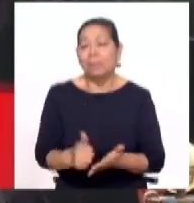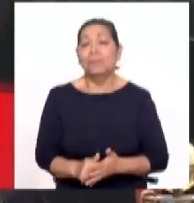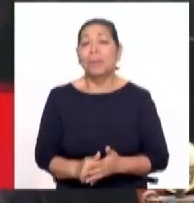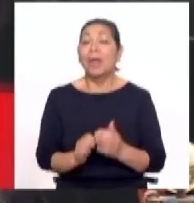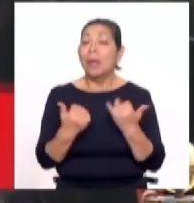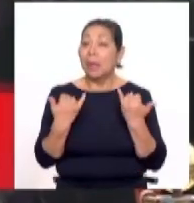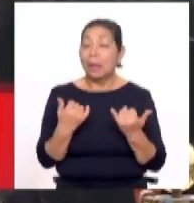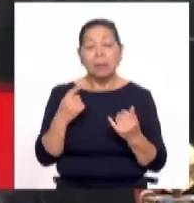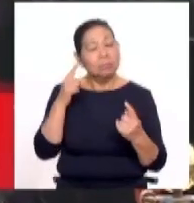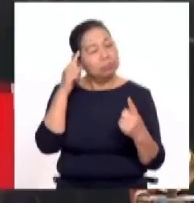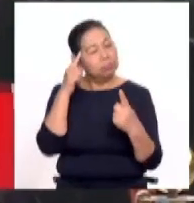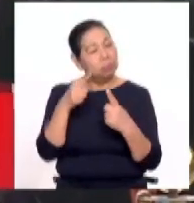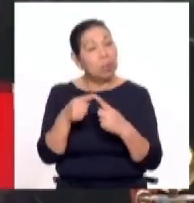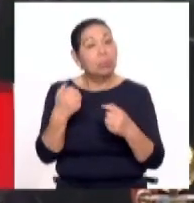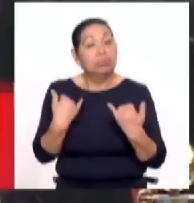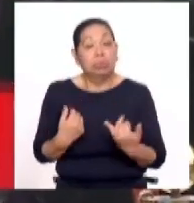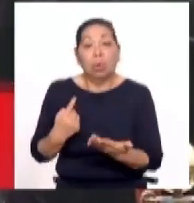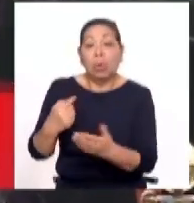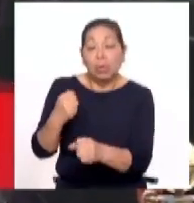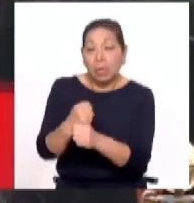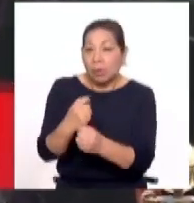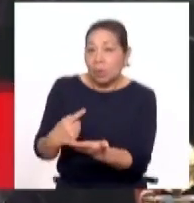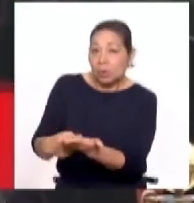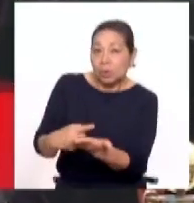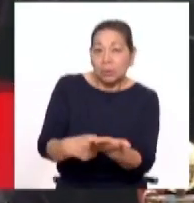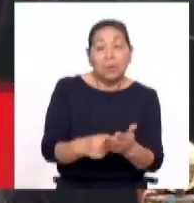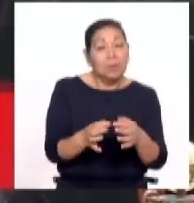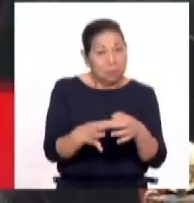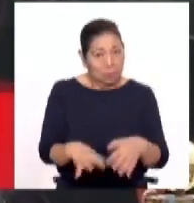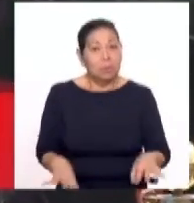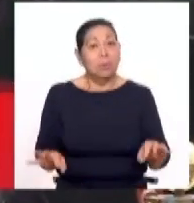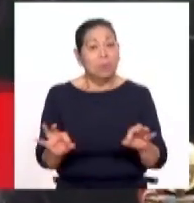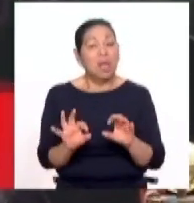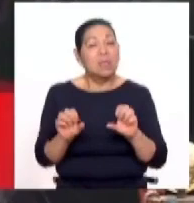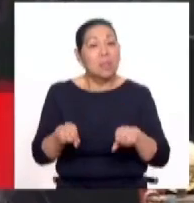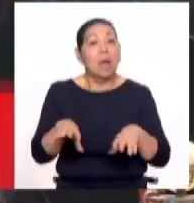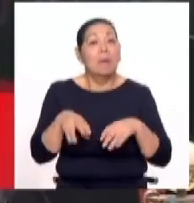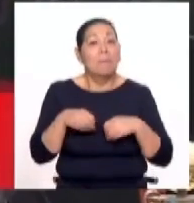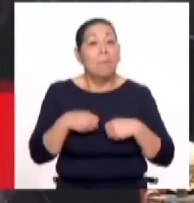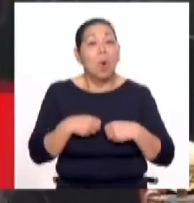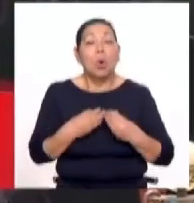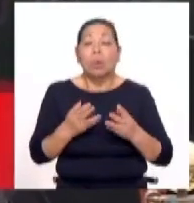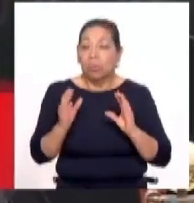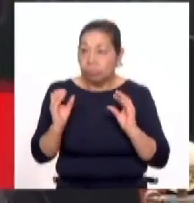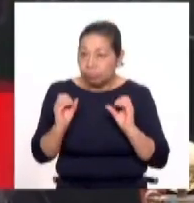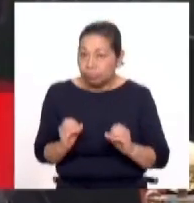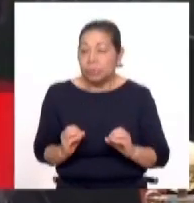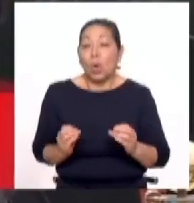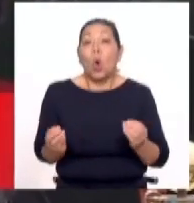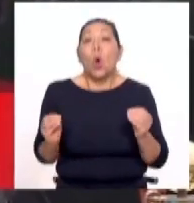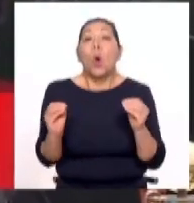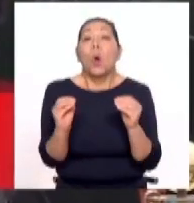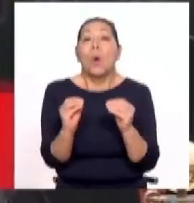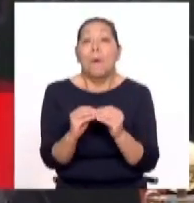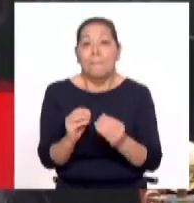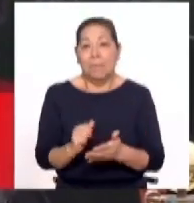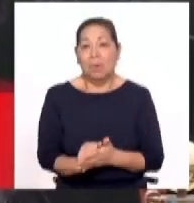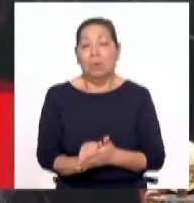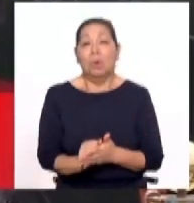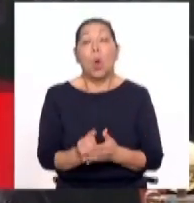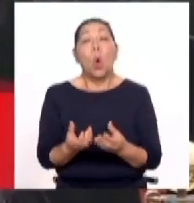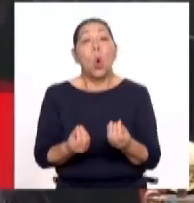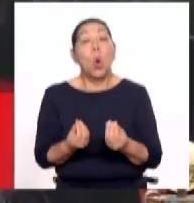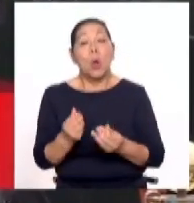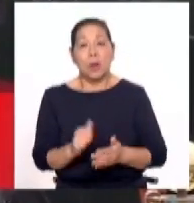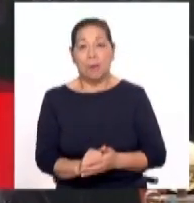Y en esa visión de trabajo es sumamente importante adoptar acciones concretas como la